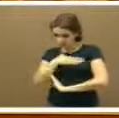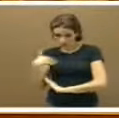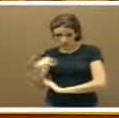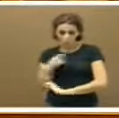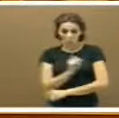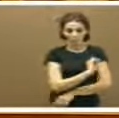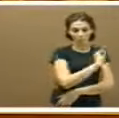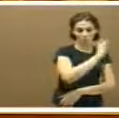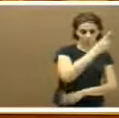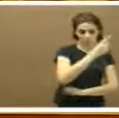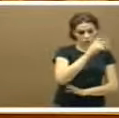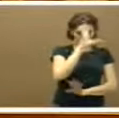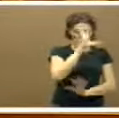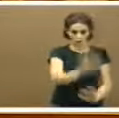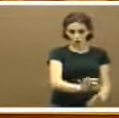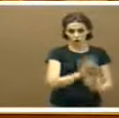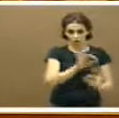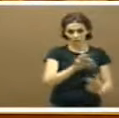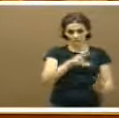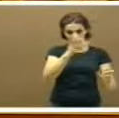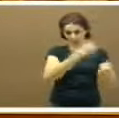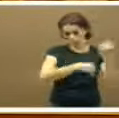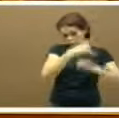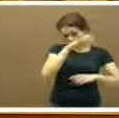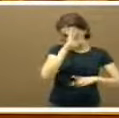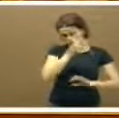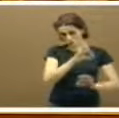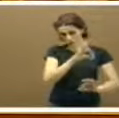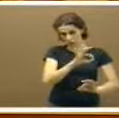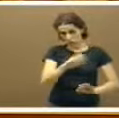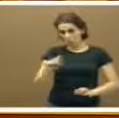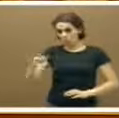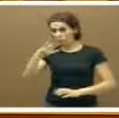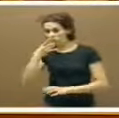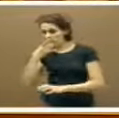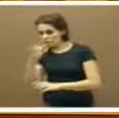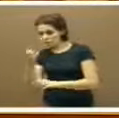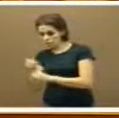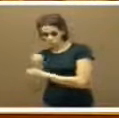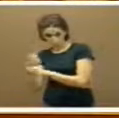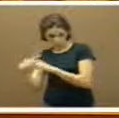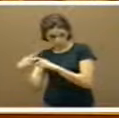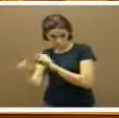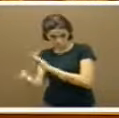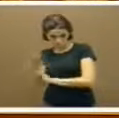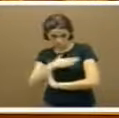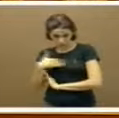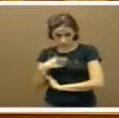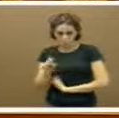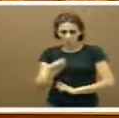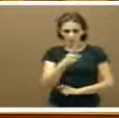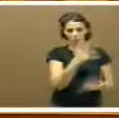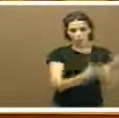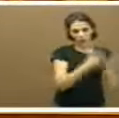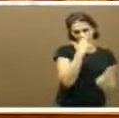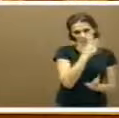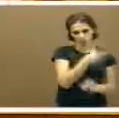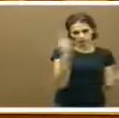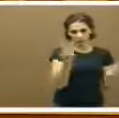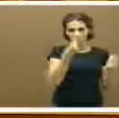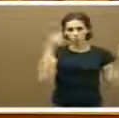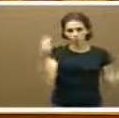y son reglas básicas en economía, hay que controlar las cuentas públicas para poder crear empleo de calidad.